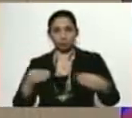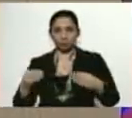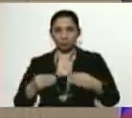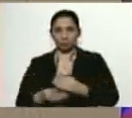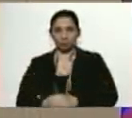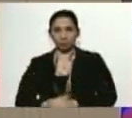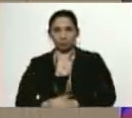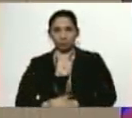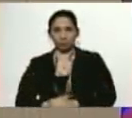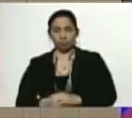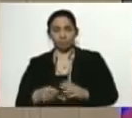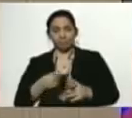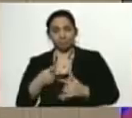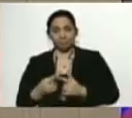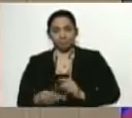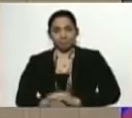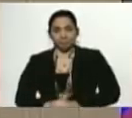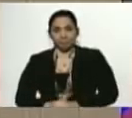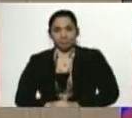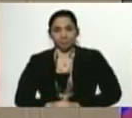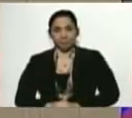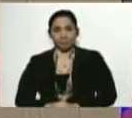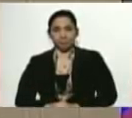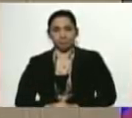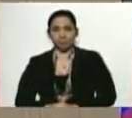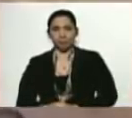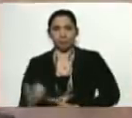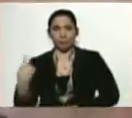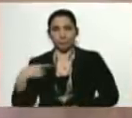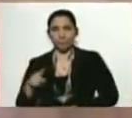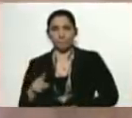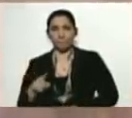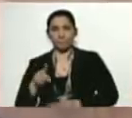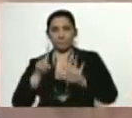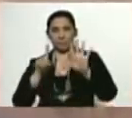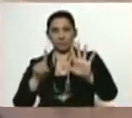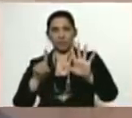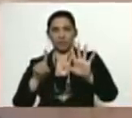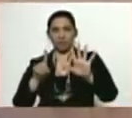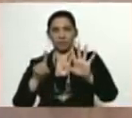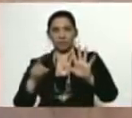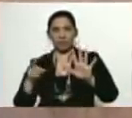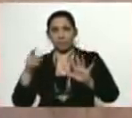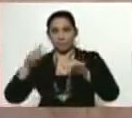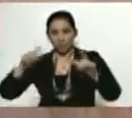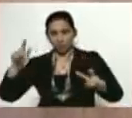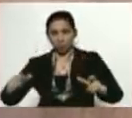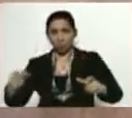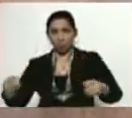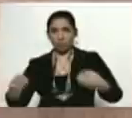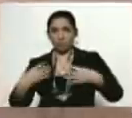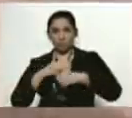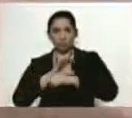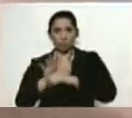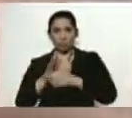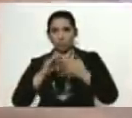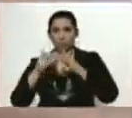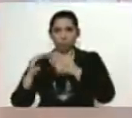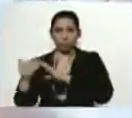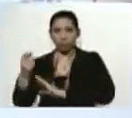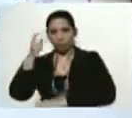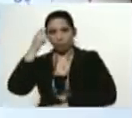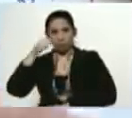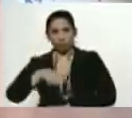En consecuencia, les decía que tenemos 6 casos de transmisión comunitaria el día de hoy